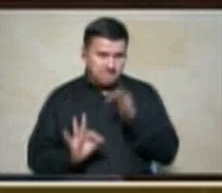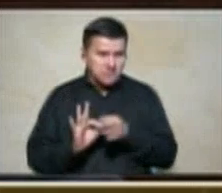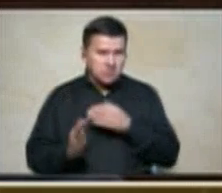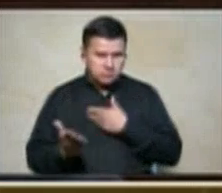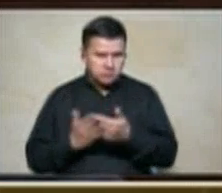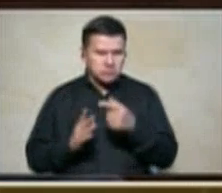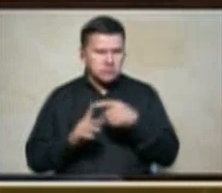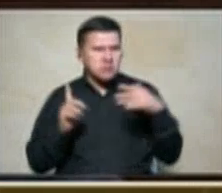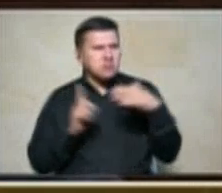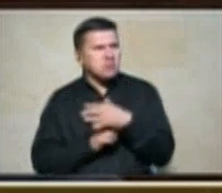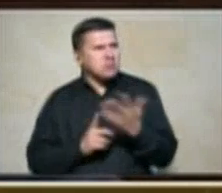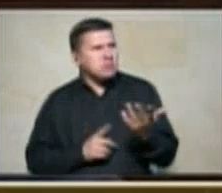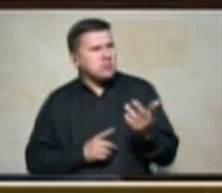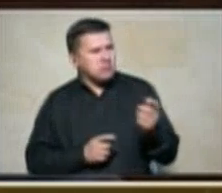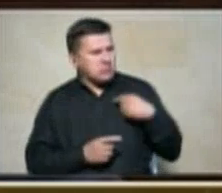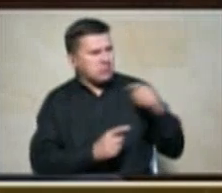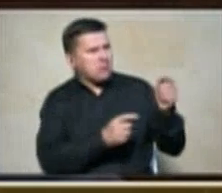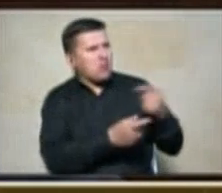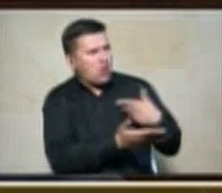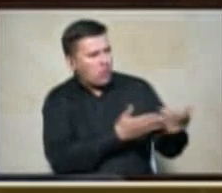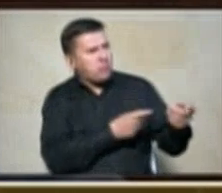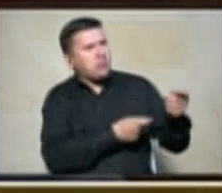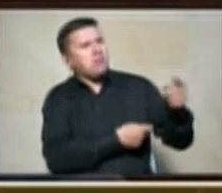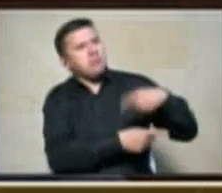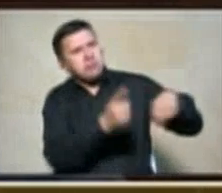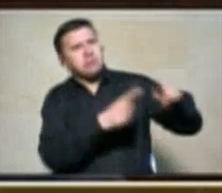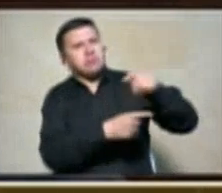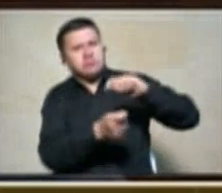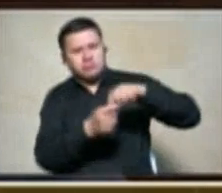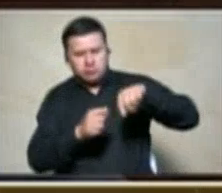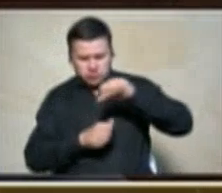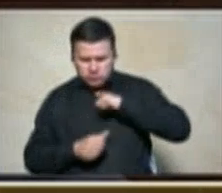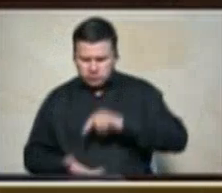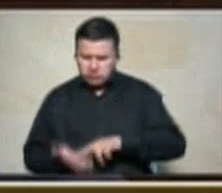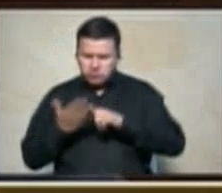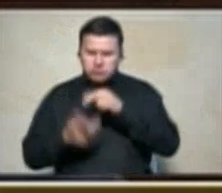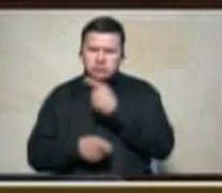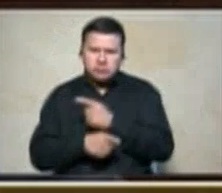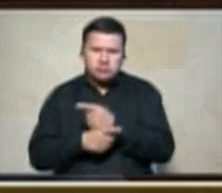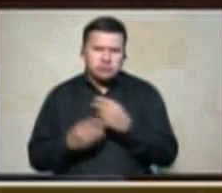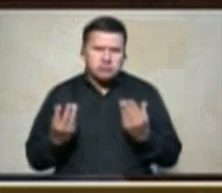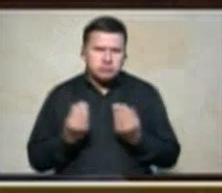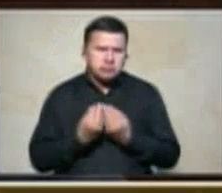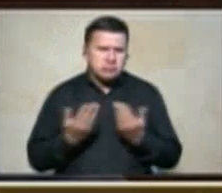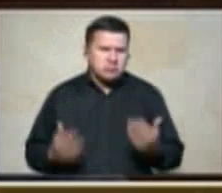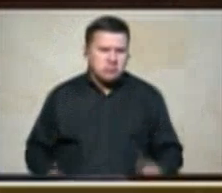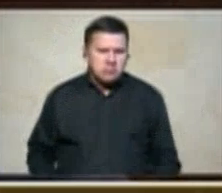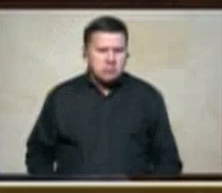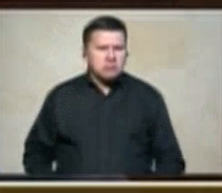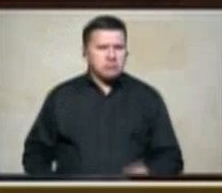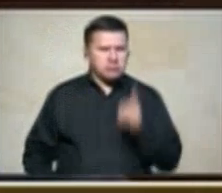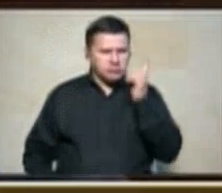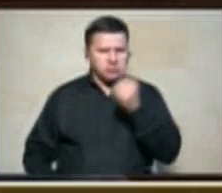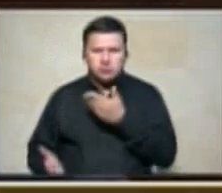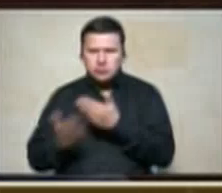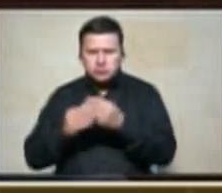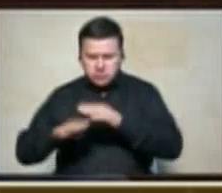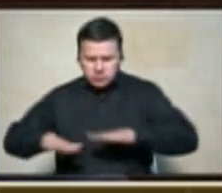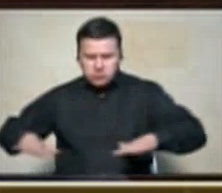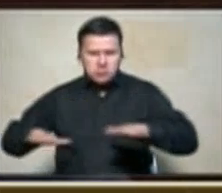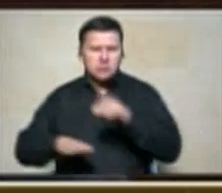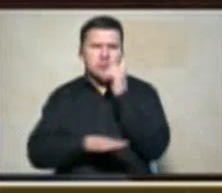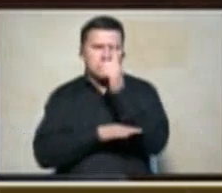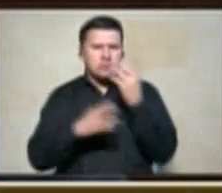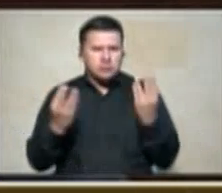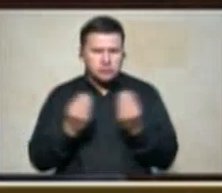requiera efectivamente una política de compra de tierras, una política de reubicación. Pero yo lo que no quiero es que aquí se mande